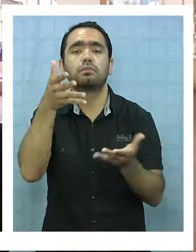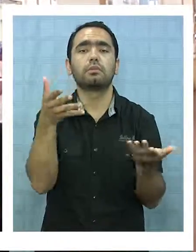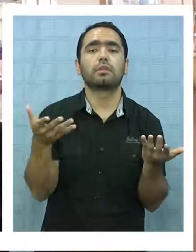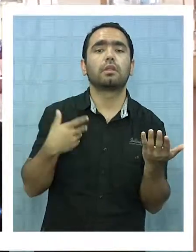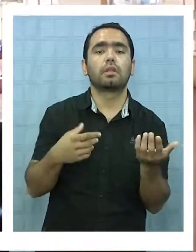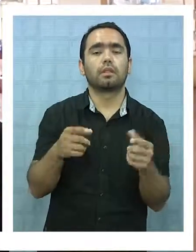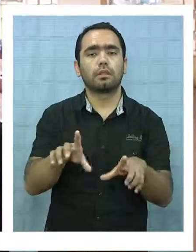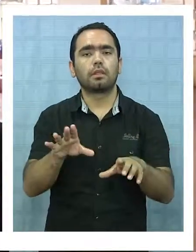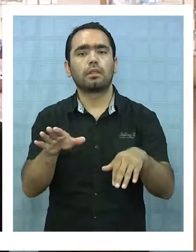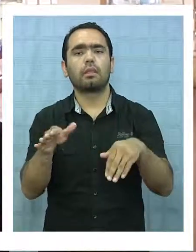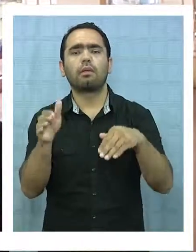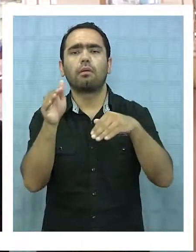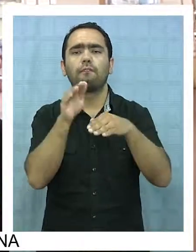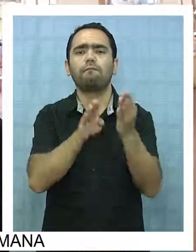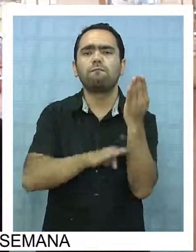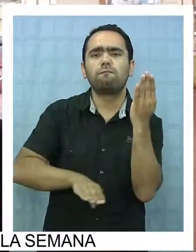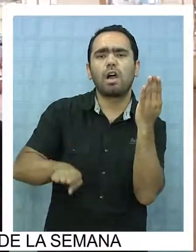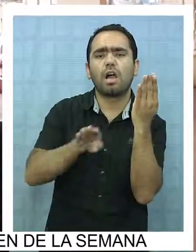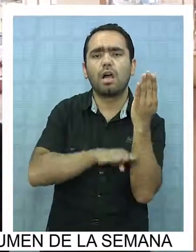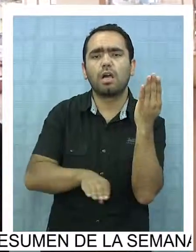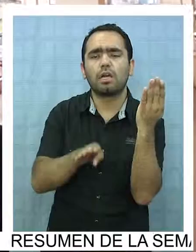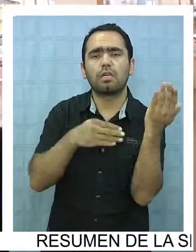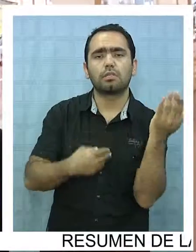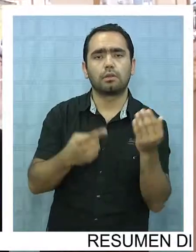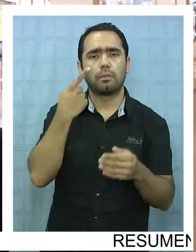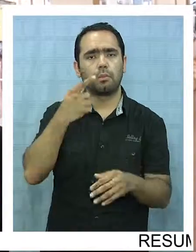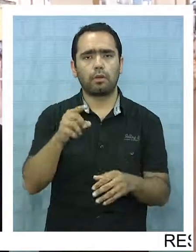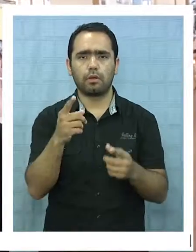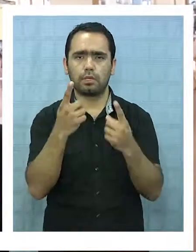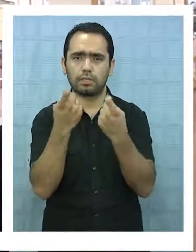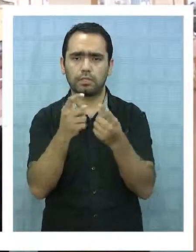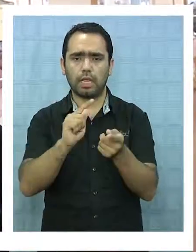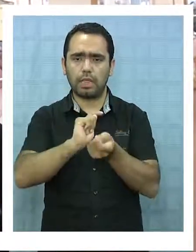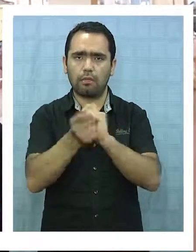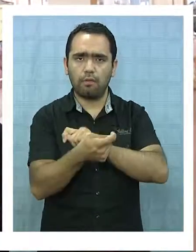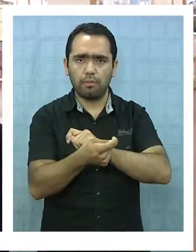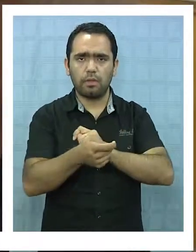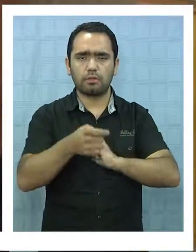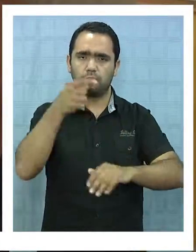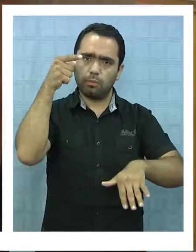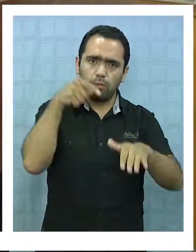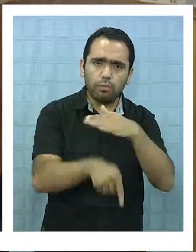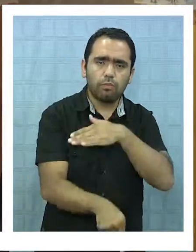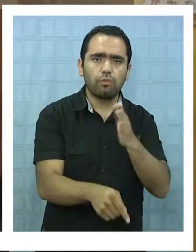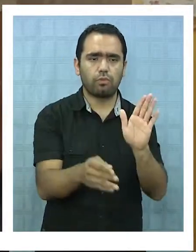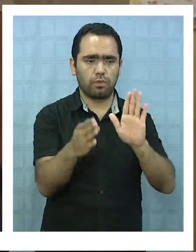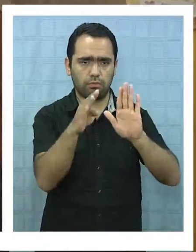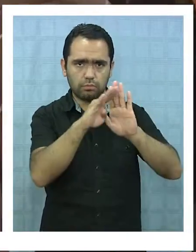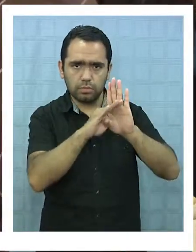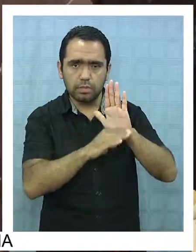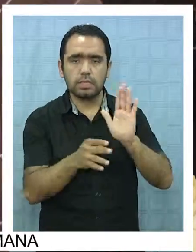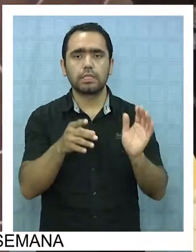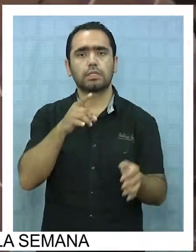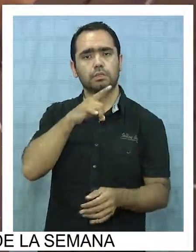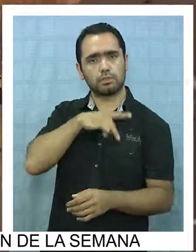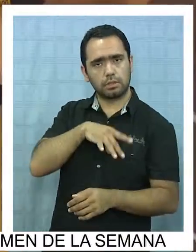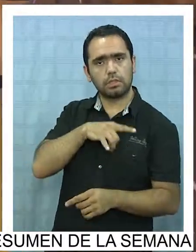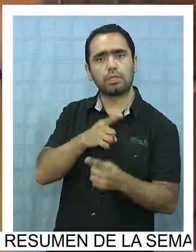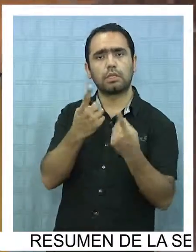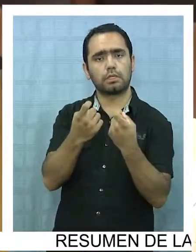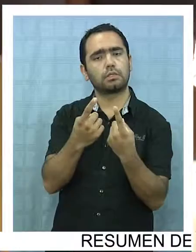superficial, sin apuntar a generar transformaciones verdaderas para este país, que es lo que necesita. Chile necesita